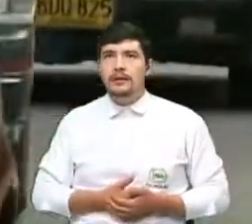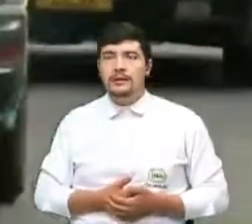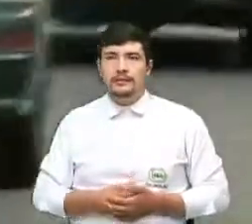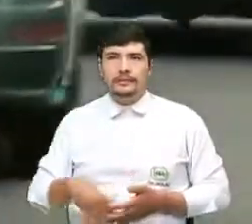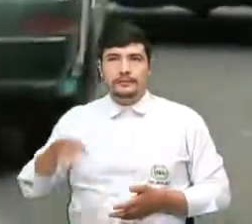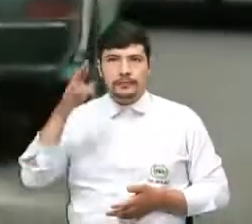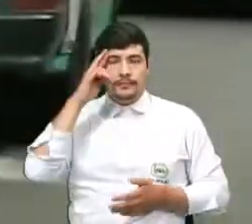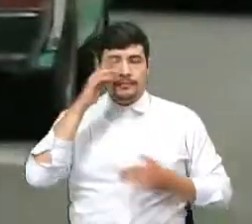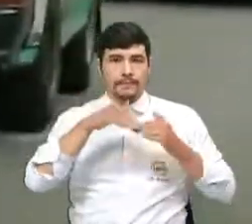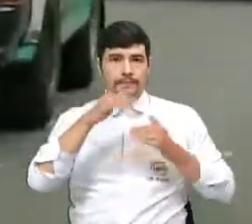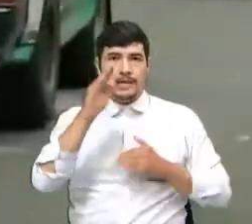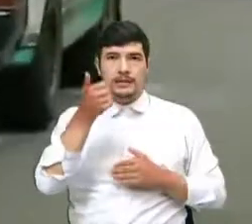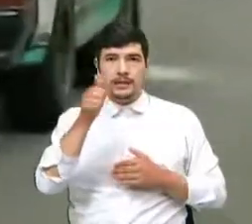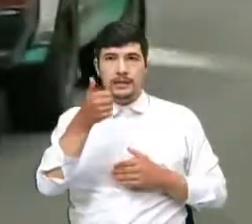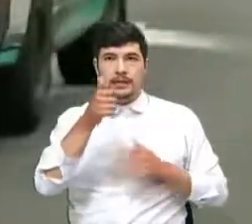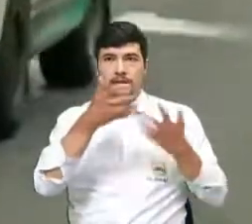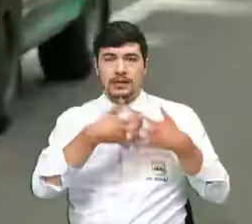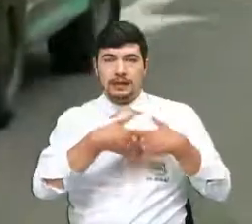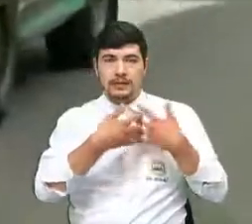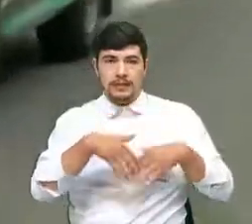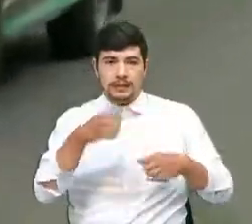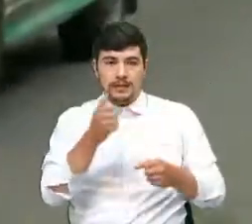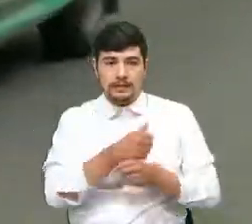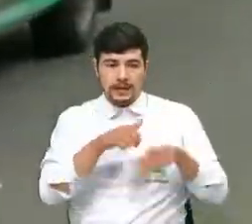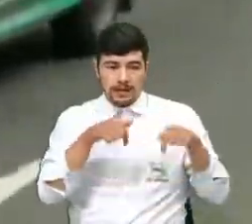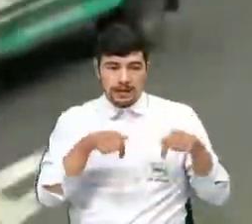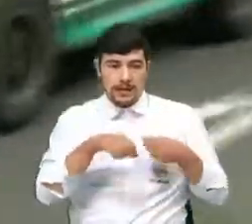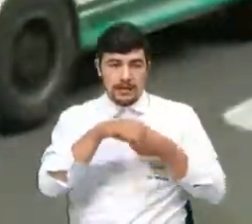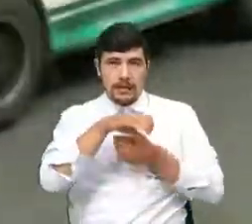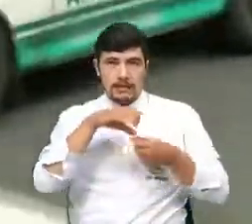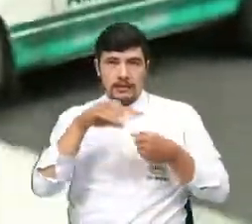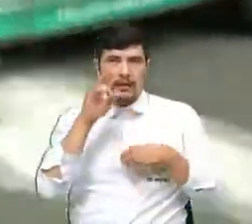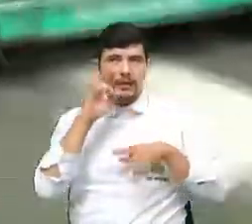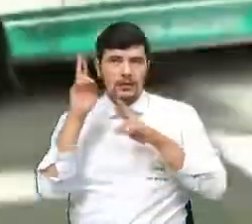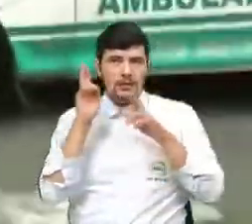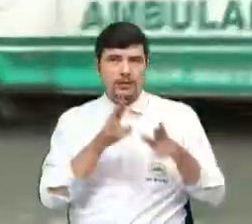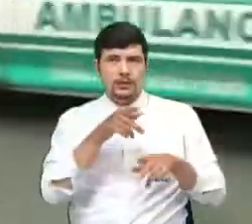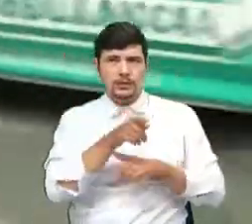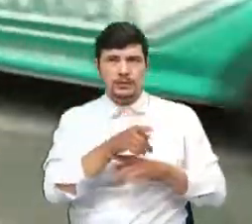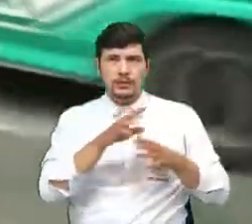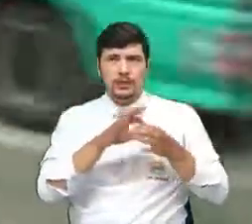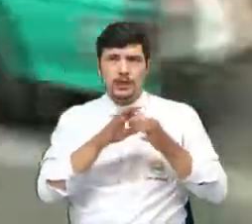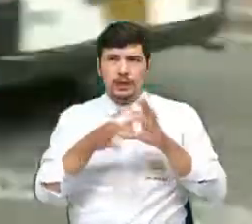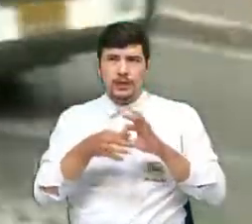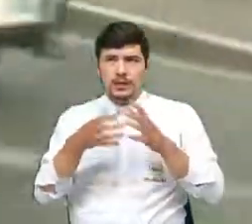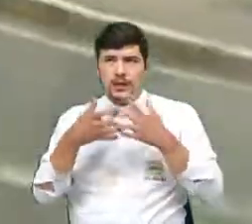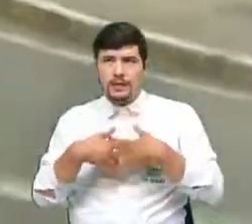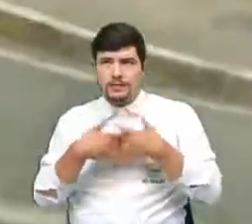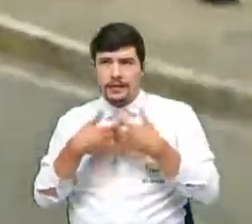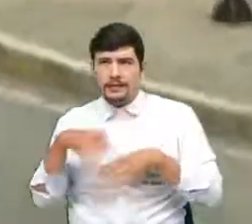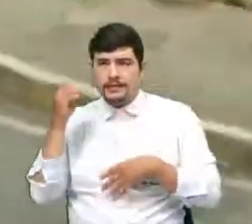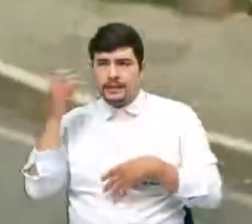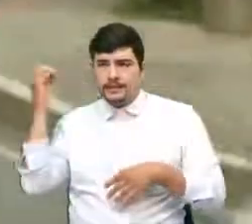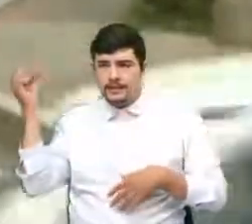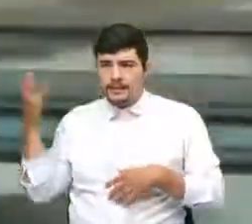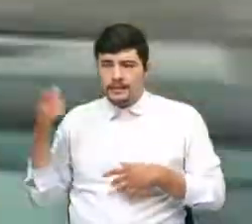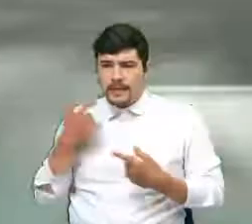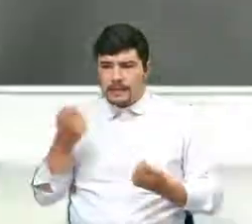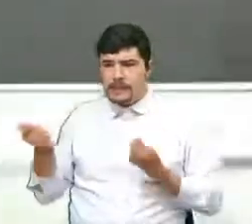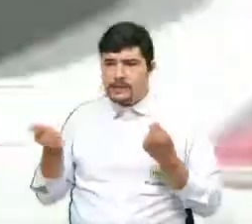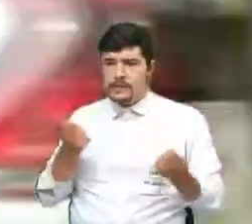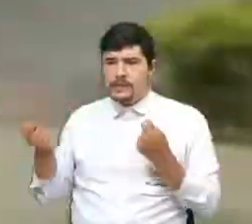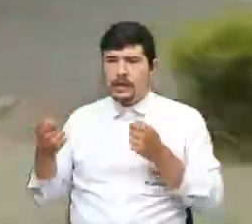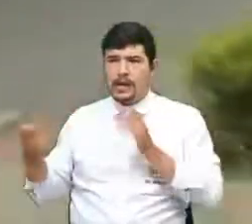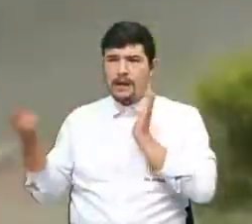Y es que más de 10 empresas operando en la ciudad dejó en evidencia una supuesta red de ambulancias, en donde compiten por el pago del SOAT de